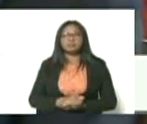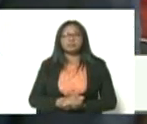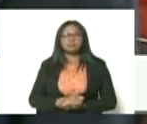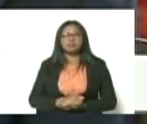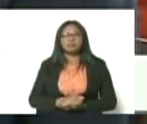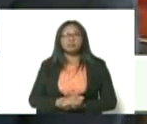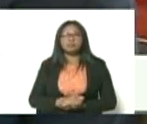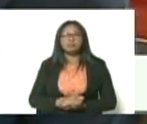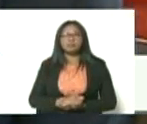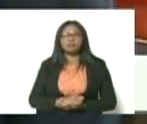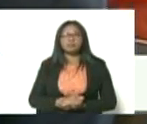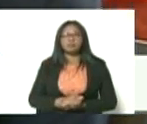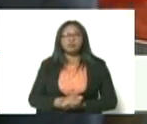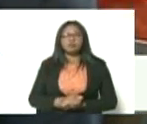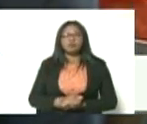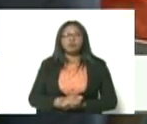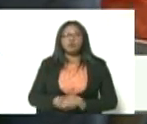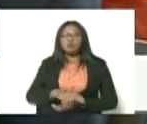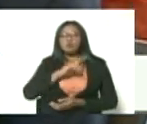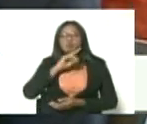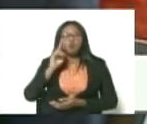se llama Manteca. ¿Manteca?